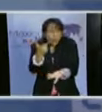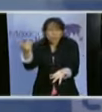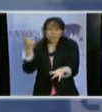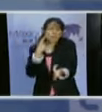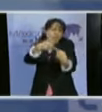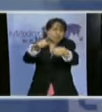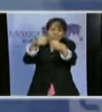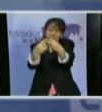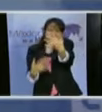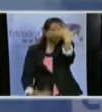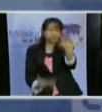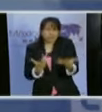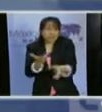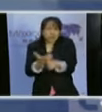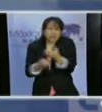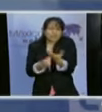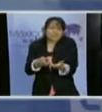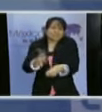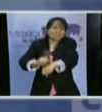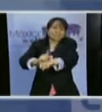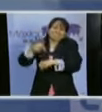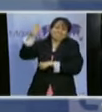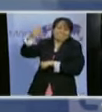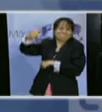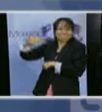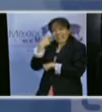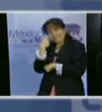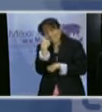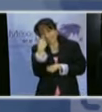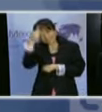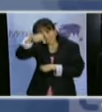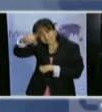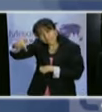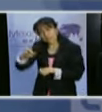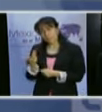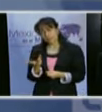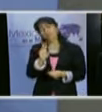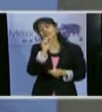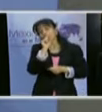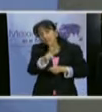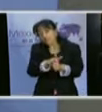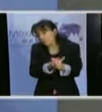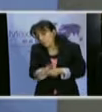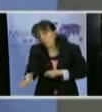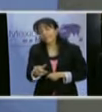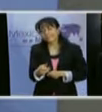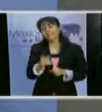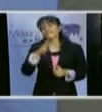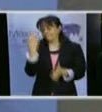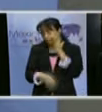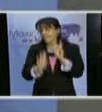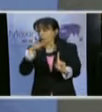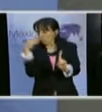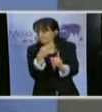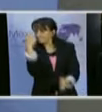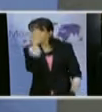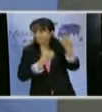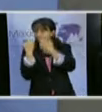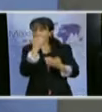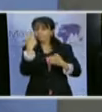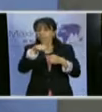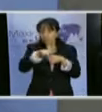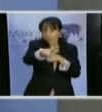días. Otro tema rezagado de los objetivos del milenio que debe ser considerado de manera integral ya para los objetivos de